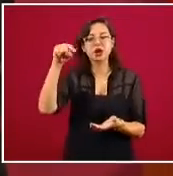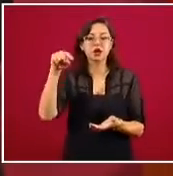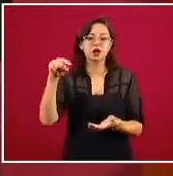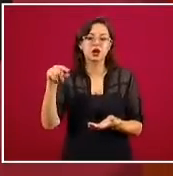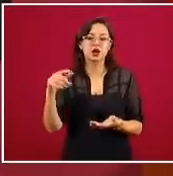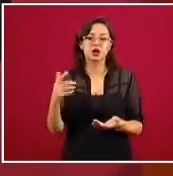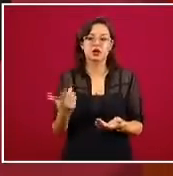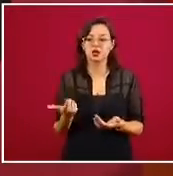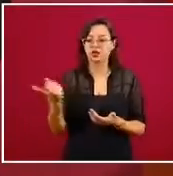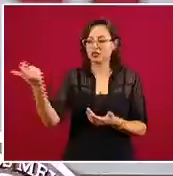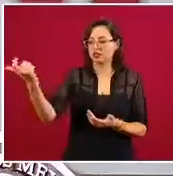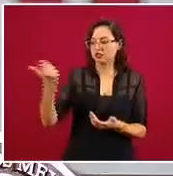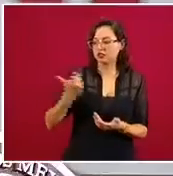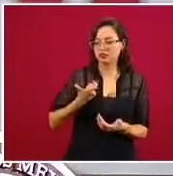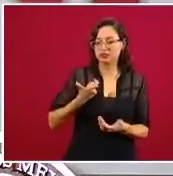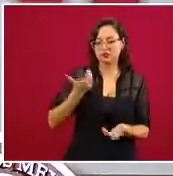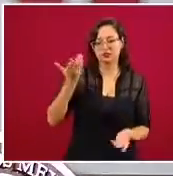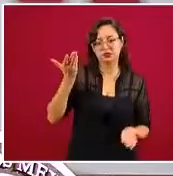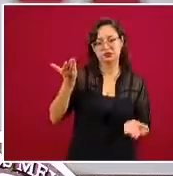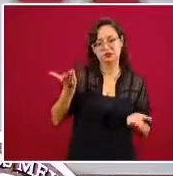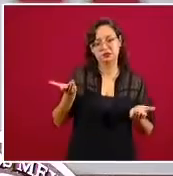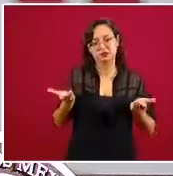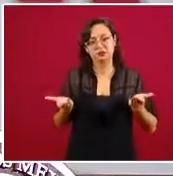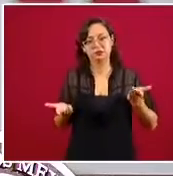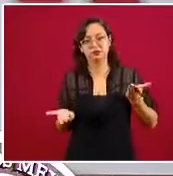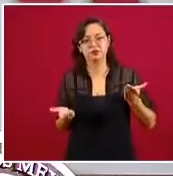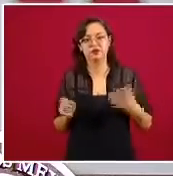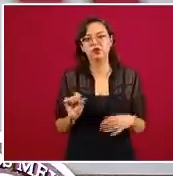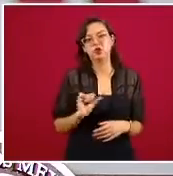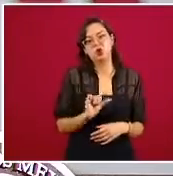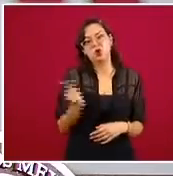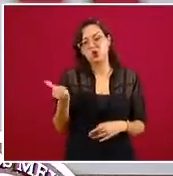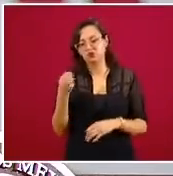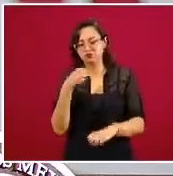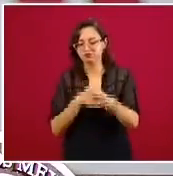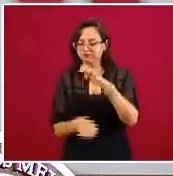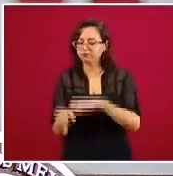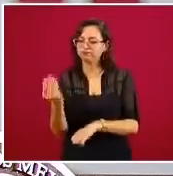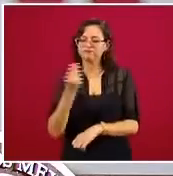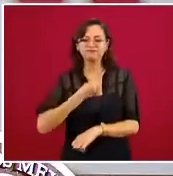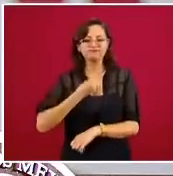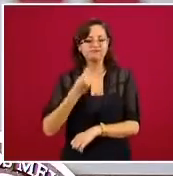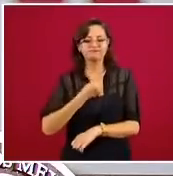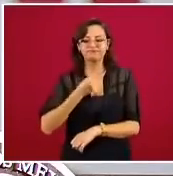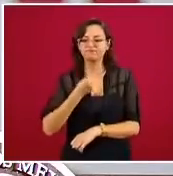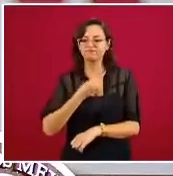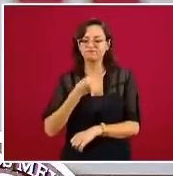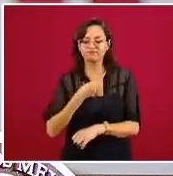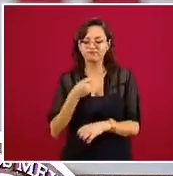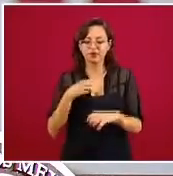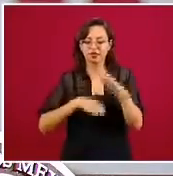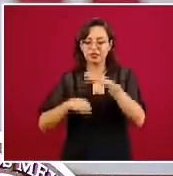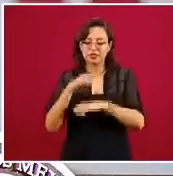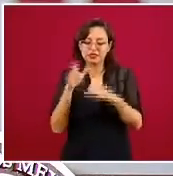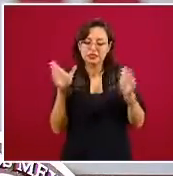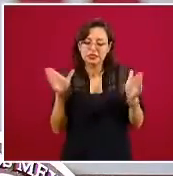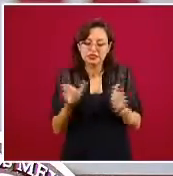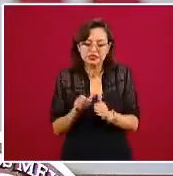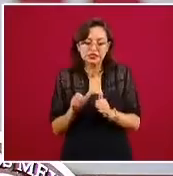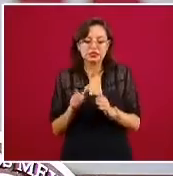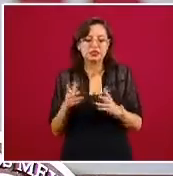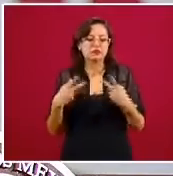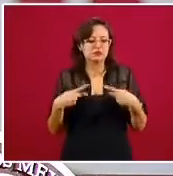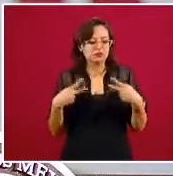compensar los ingresos, y hay otras que resisten porque pues la vinculación, cuando son pequeñas empresas con